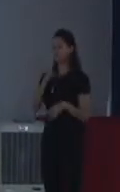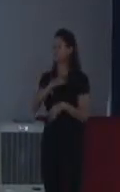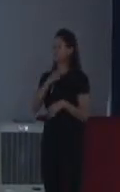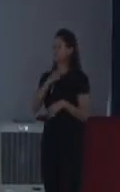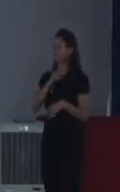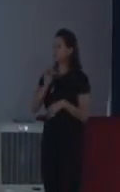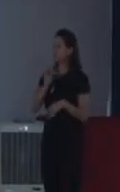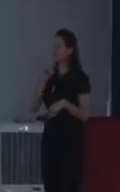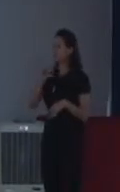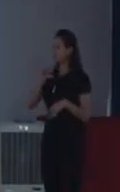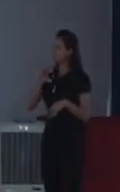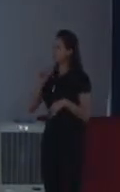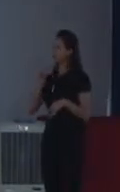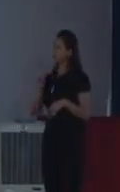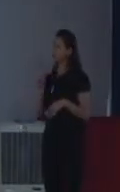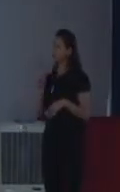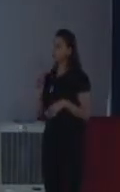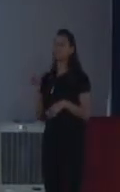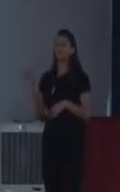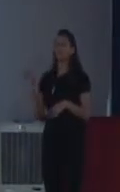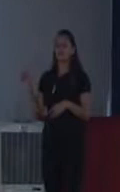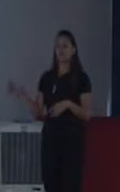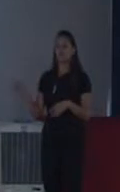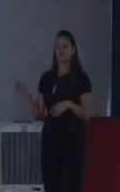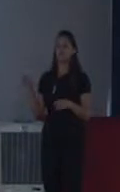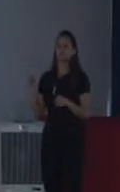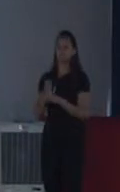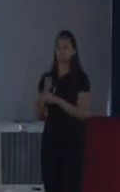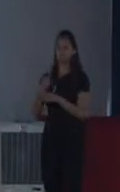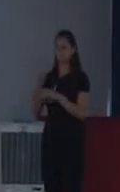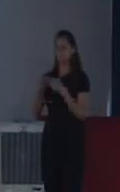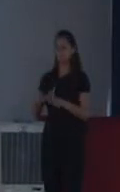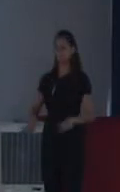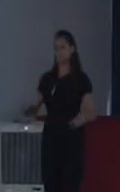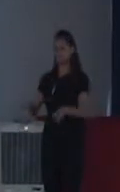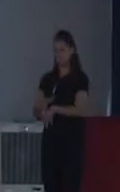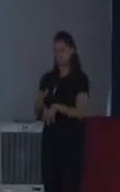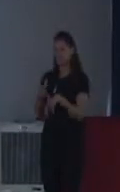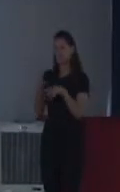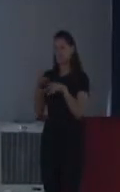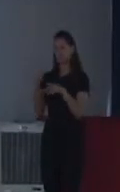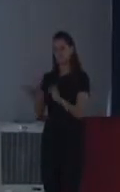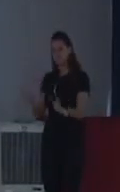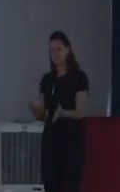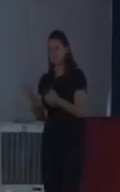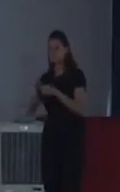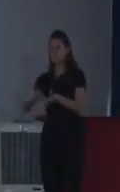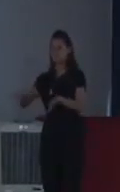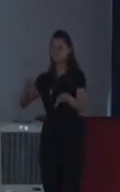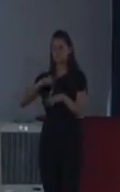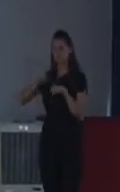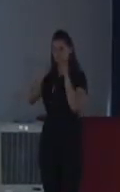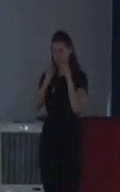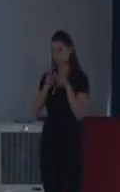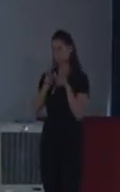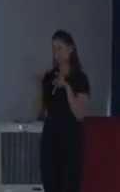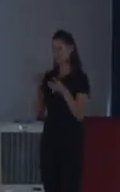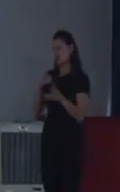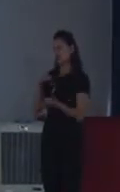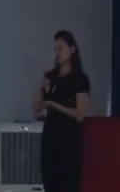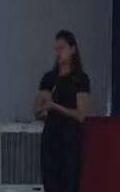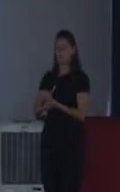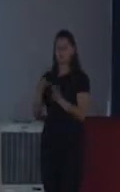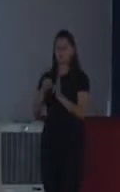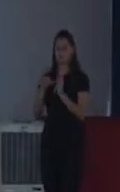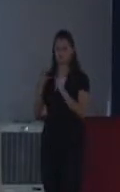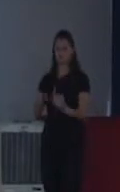de Henares. Ha trabajado en varios espacios de promoción, difusión de derechos humanos, es autora de varios